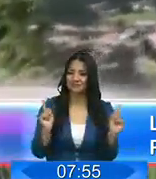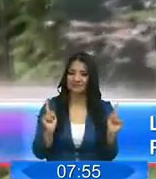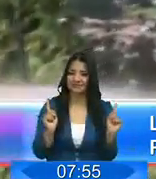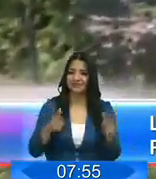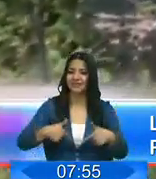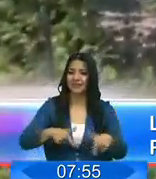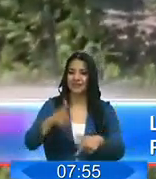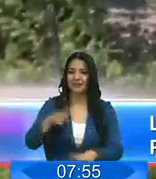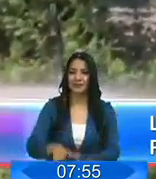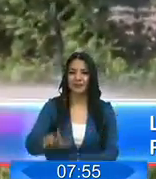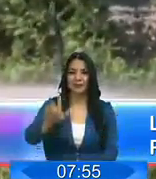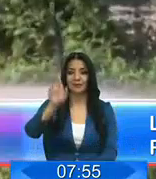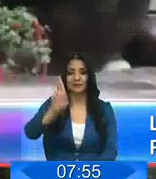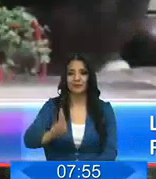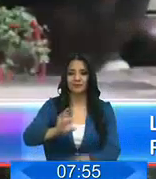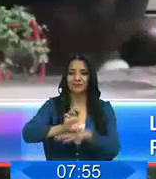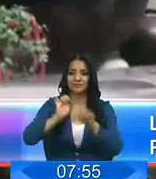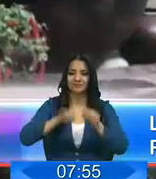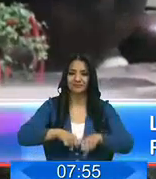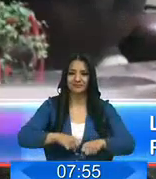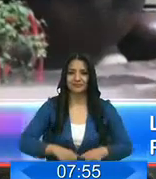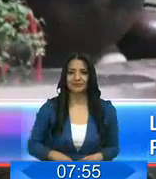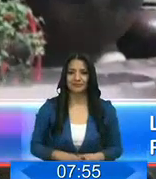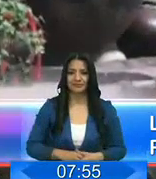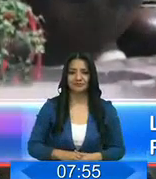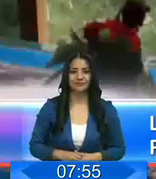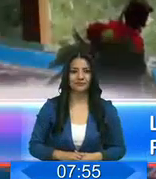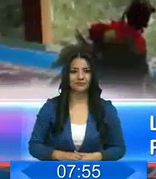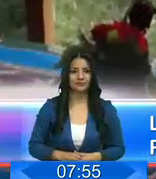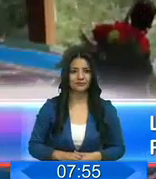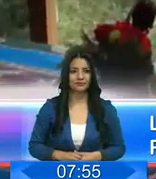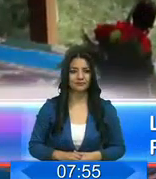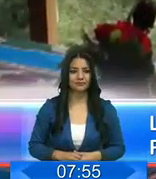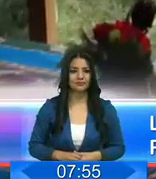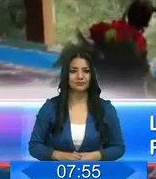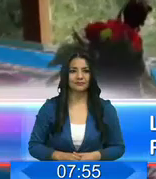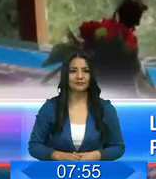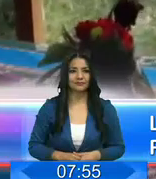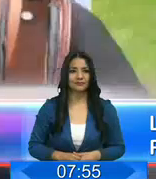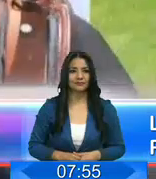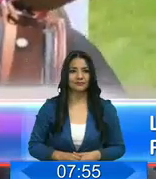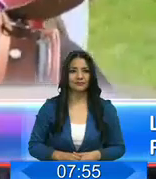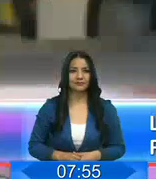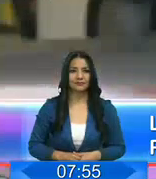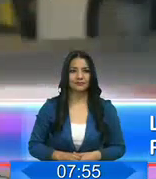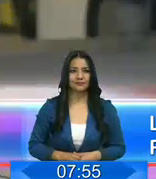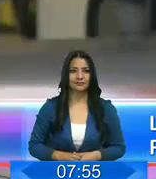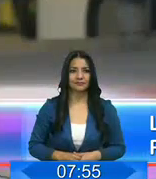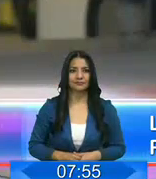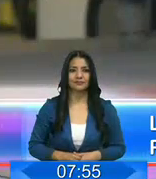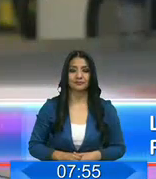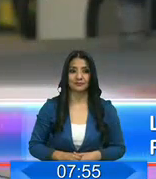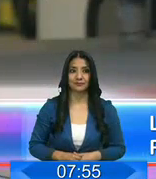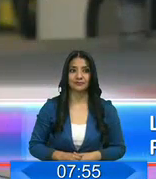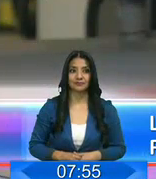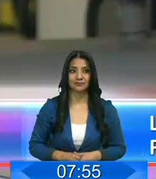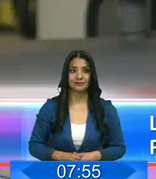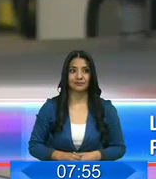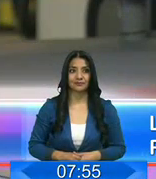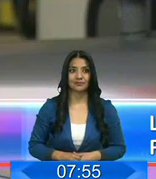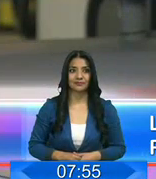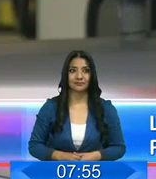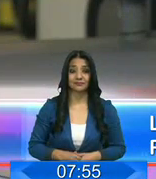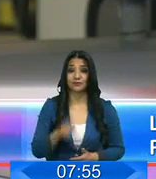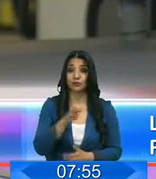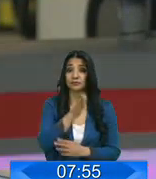sur del país. En Loja informó Marcela Constante Brito. Bueno, y su interés de irse a